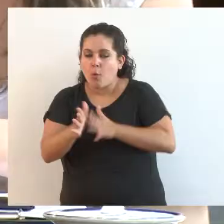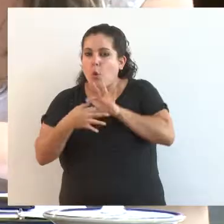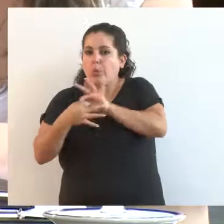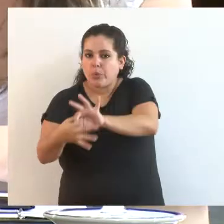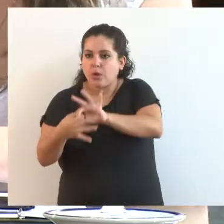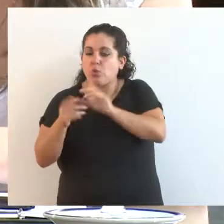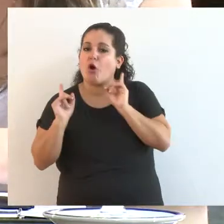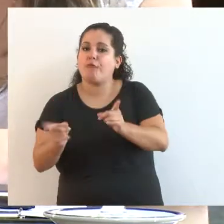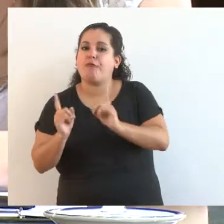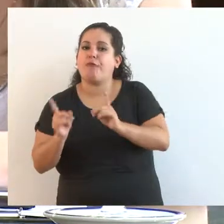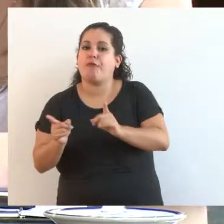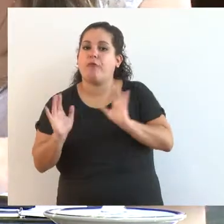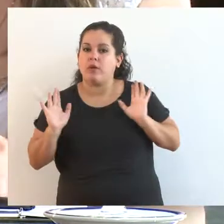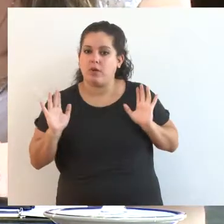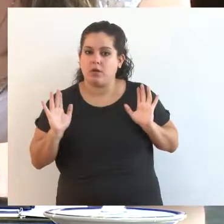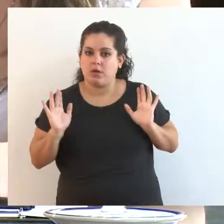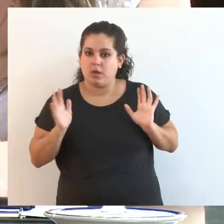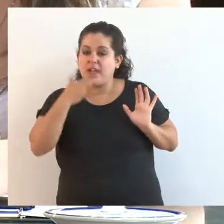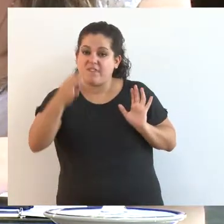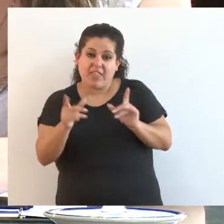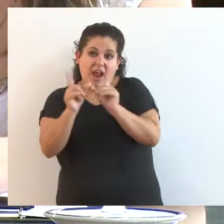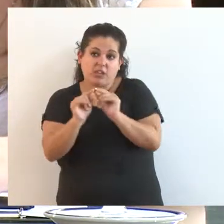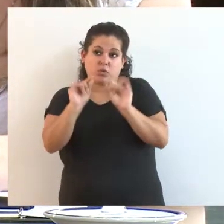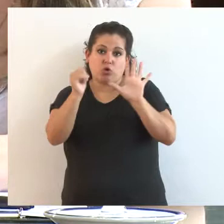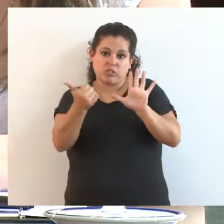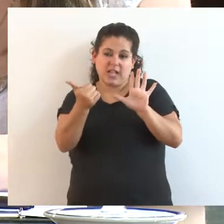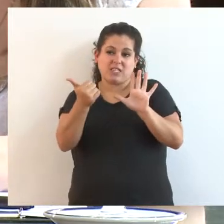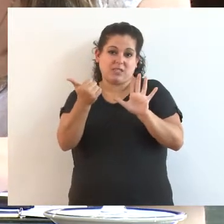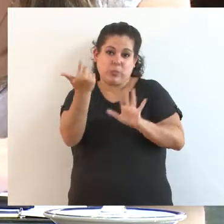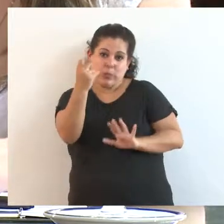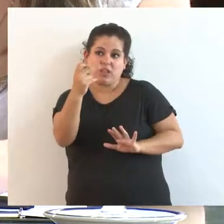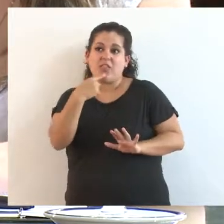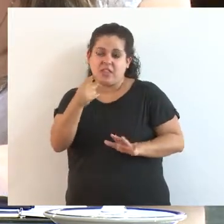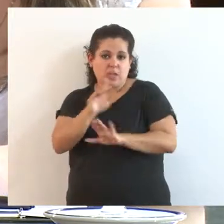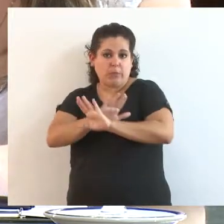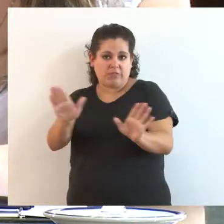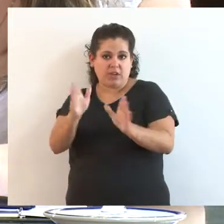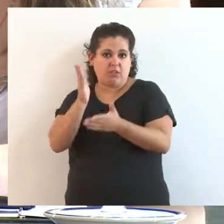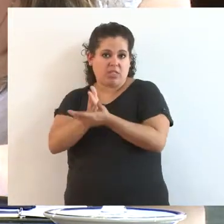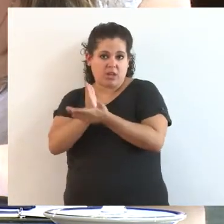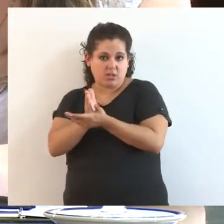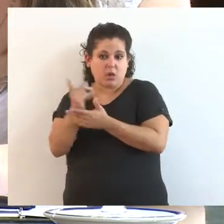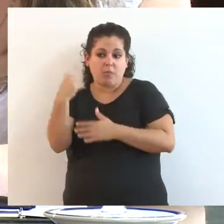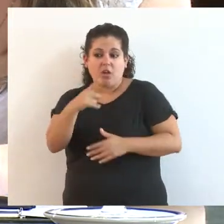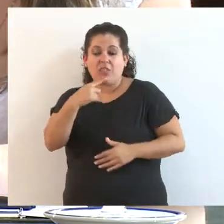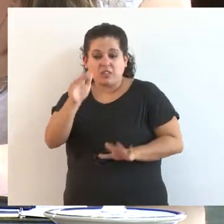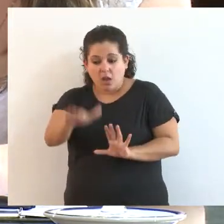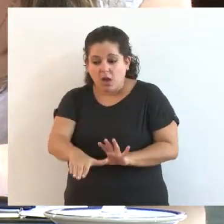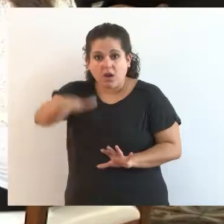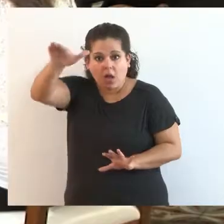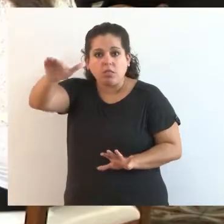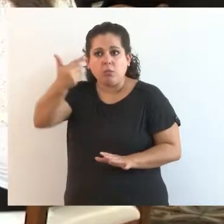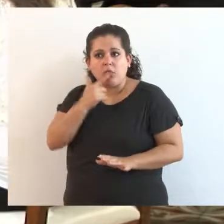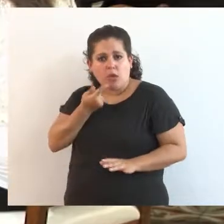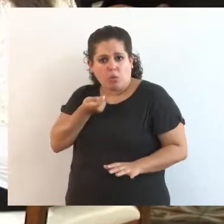Mantiene el vínculo jurídico, digamos. Claro, lo pierde, dice en el artículo 620, pero en 4 artículos después dice, cuando ese niño sea más